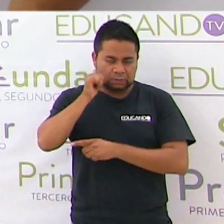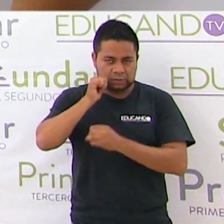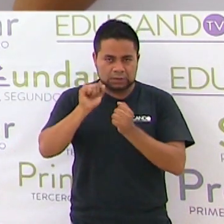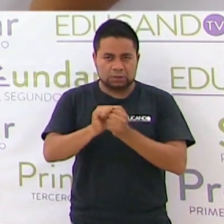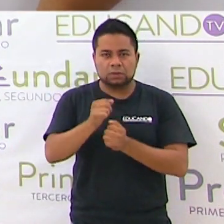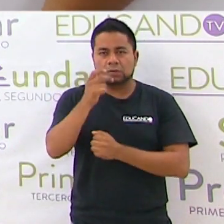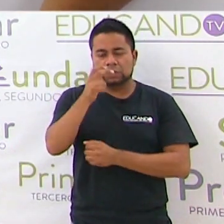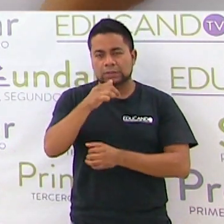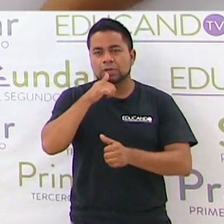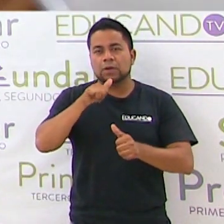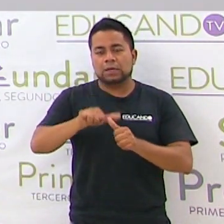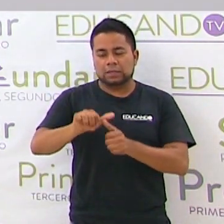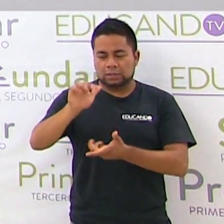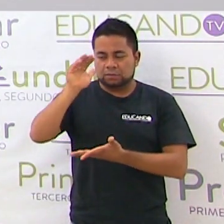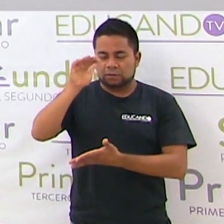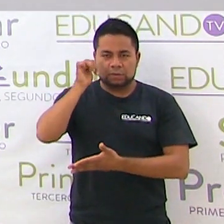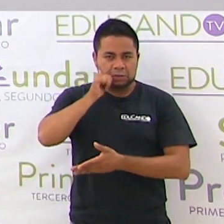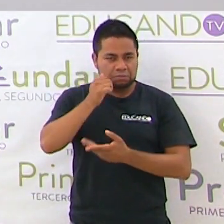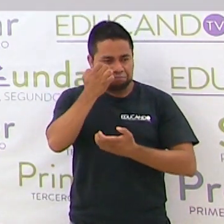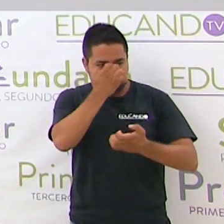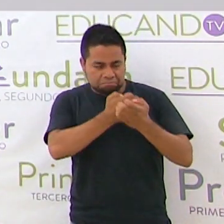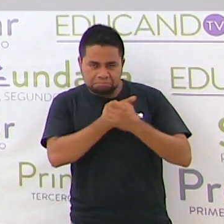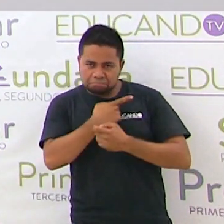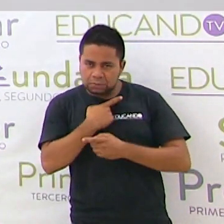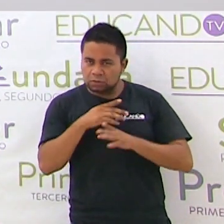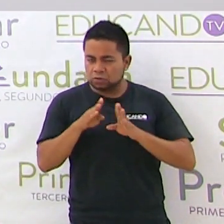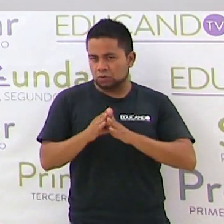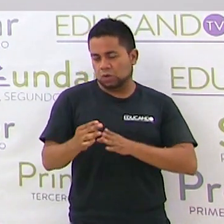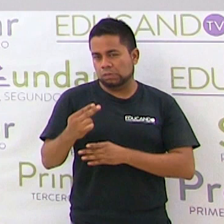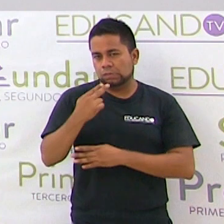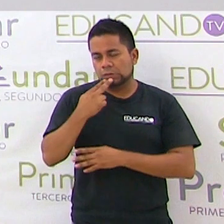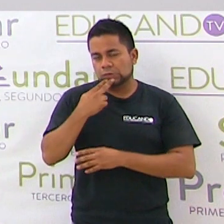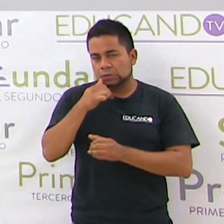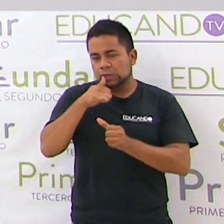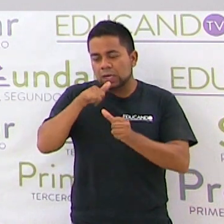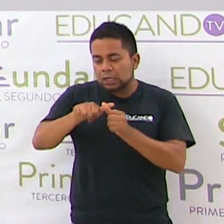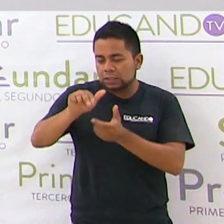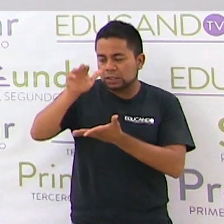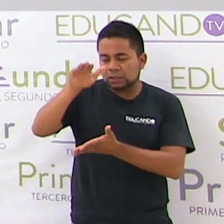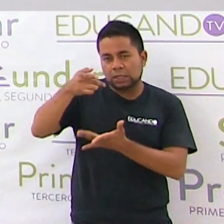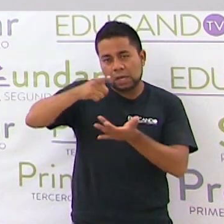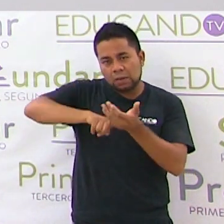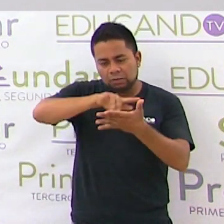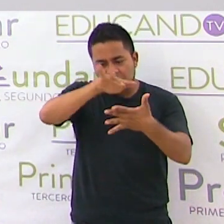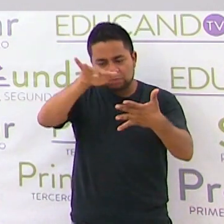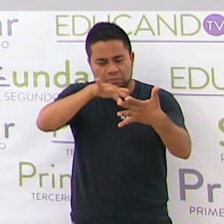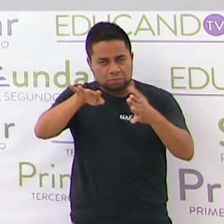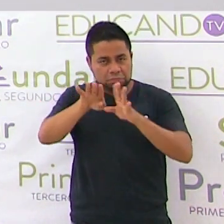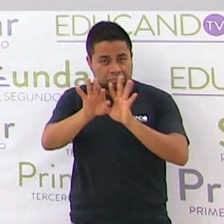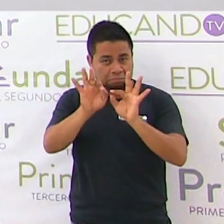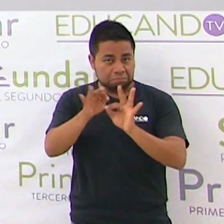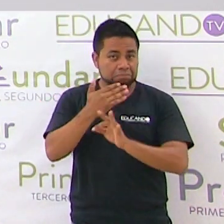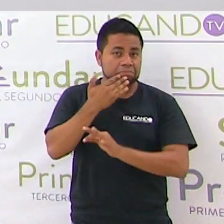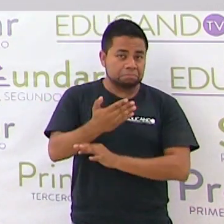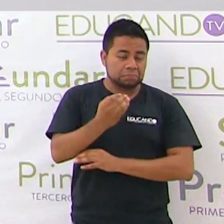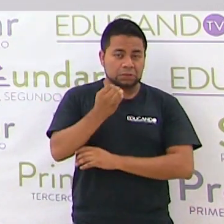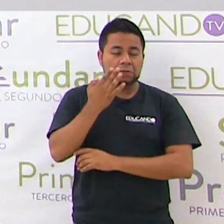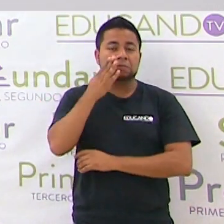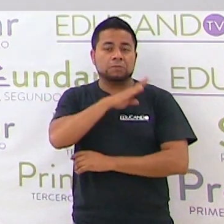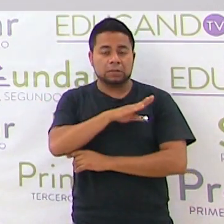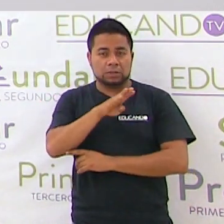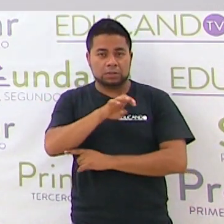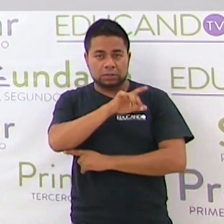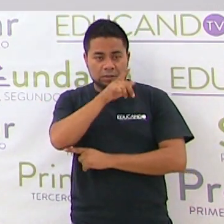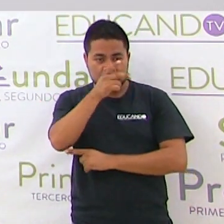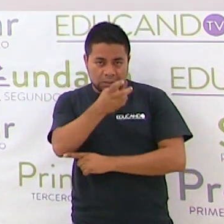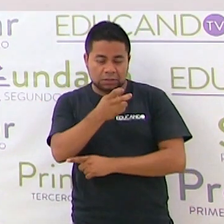las mayúsculas. ¿Cómo se usaron las mayúsculas en este texto? Y a partir de eso empezar a